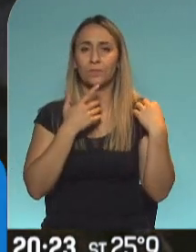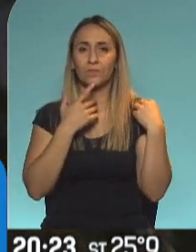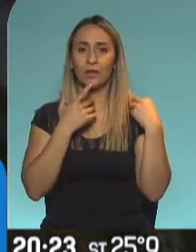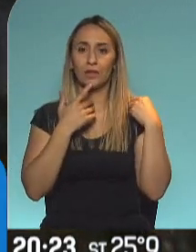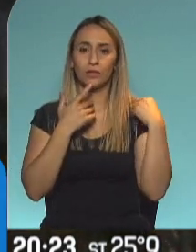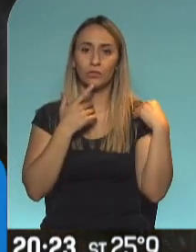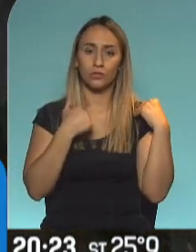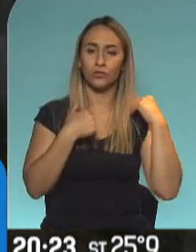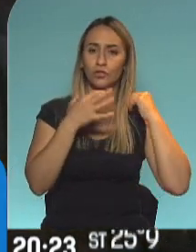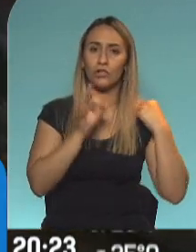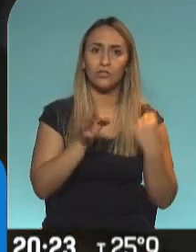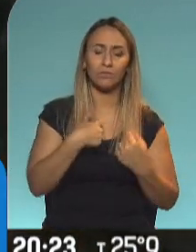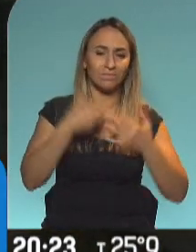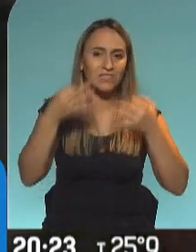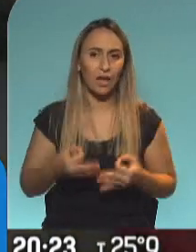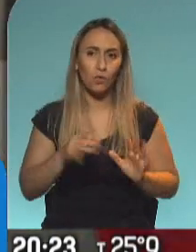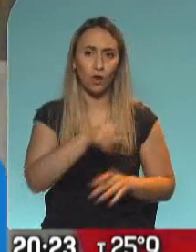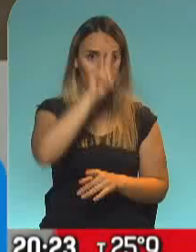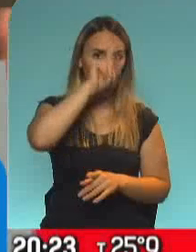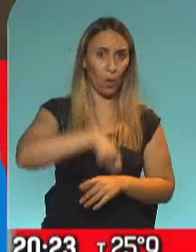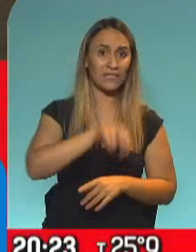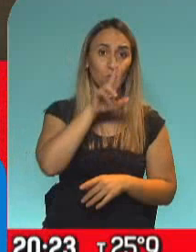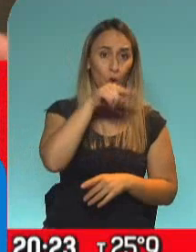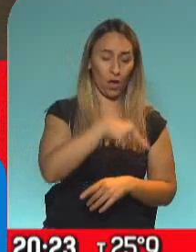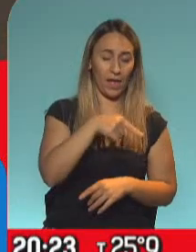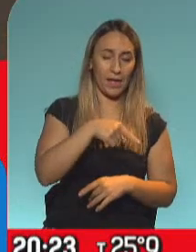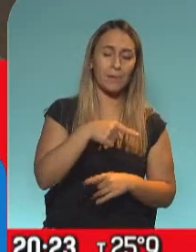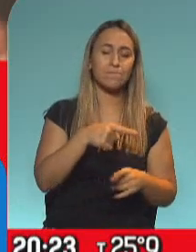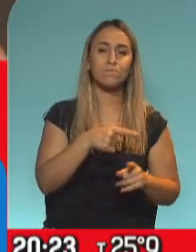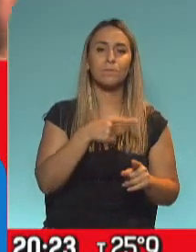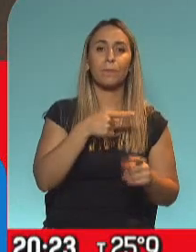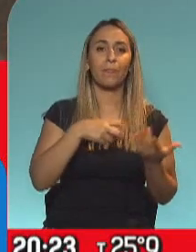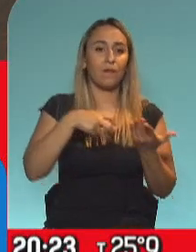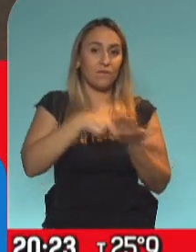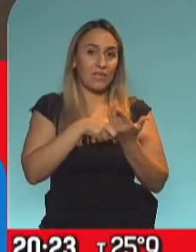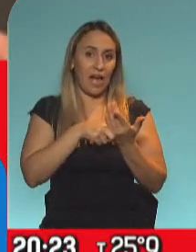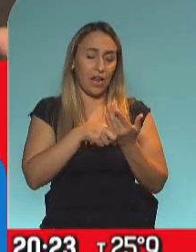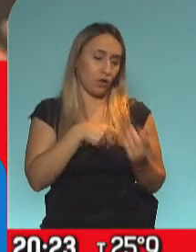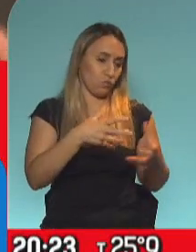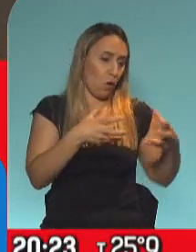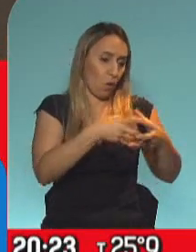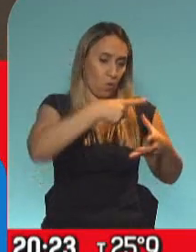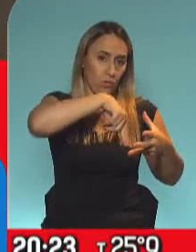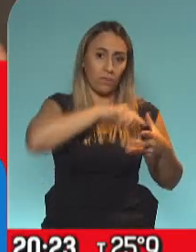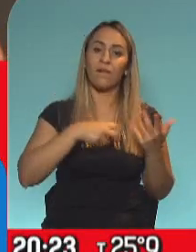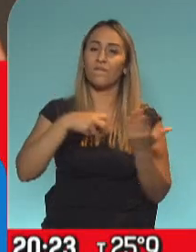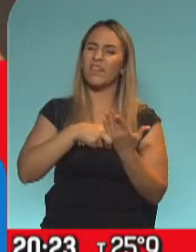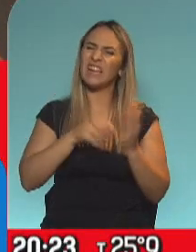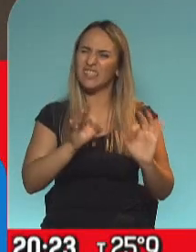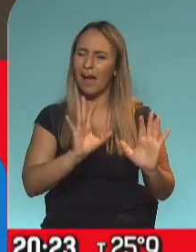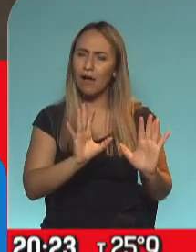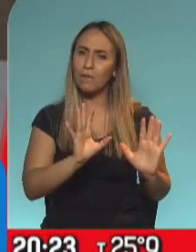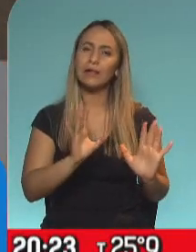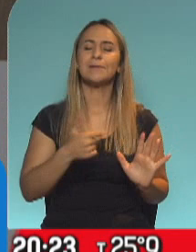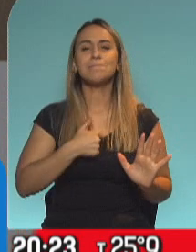tengo la plena certeza de que la jueza, a la opinión de la Fiscalía, porque digamos la Fiscalía entiende, en principio entiendo